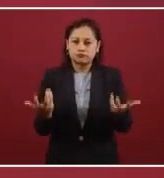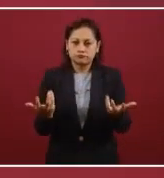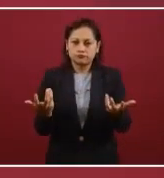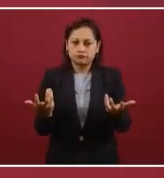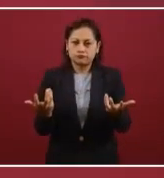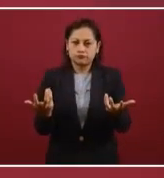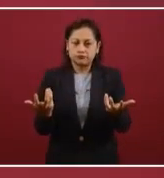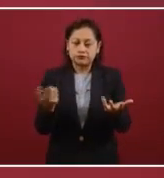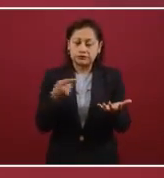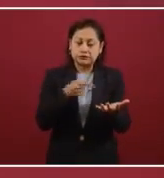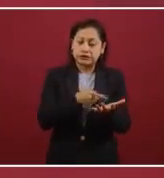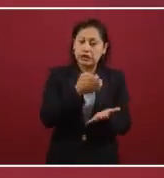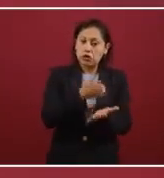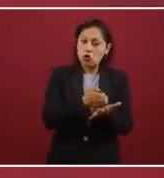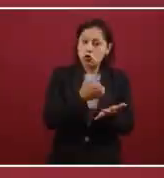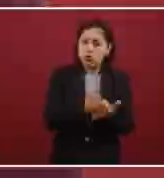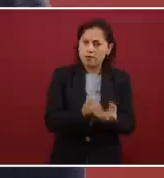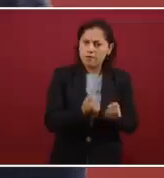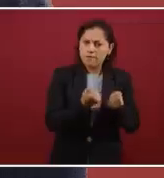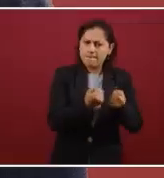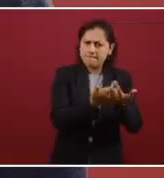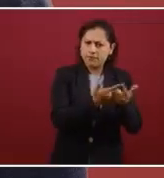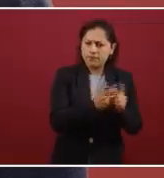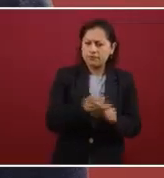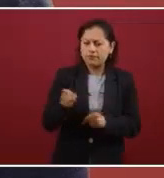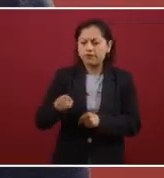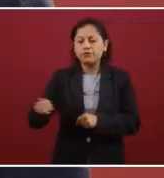al poder económico del poder político.